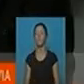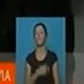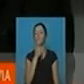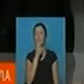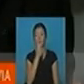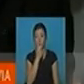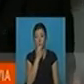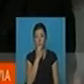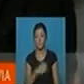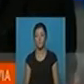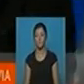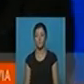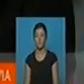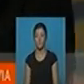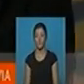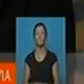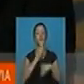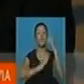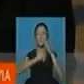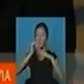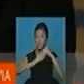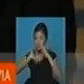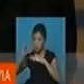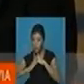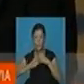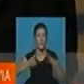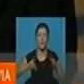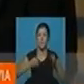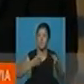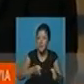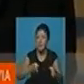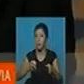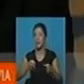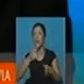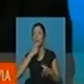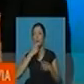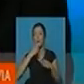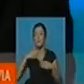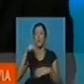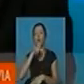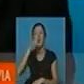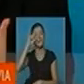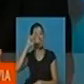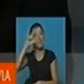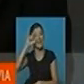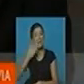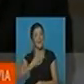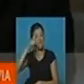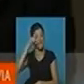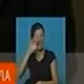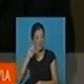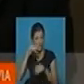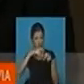había un aumento importantísimo también en la infraestructura, ¿sí? Caminos, digamos, el teleférico, que es un símbolo de modernizador de La